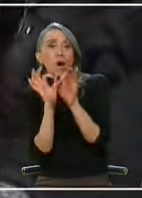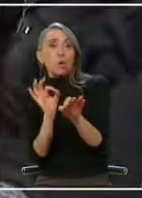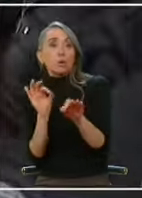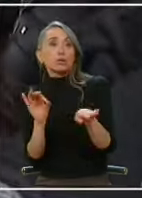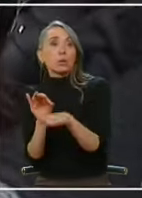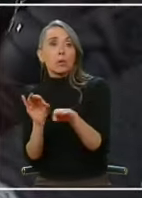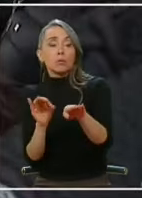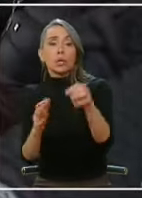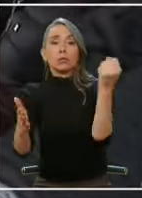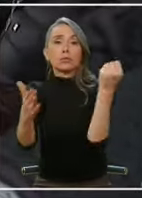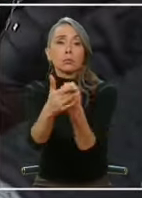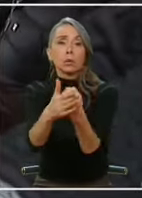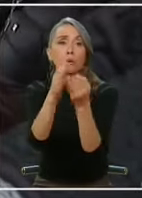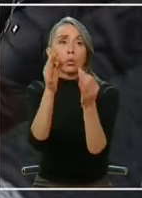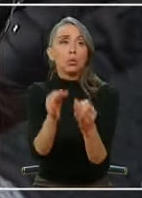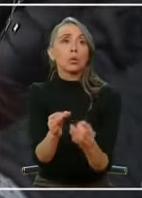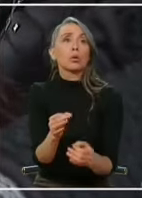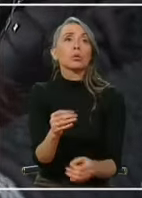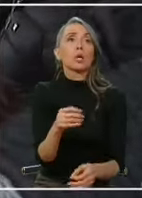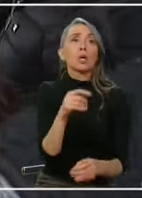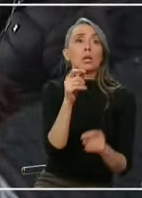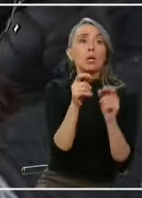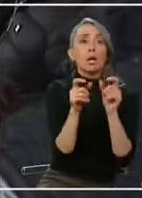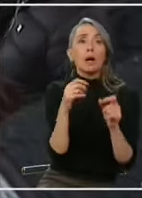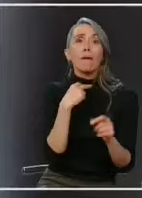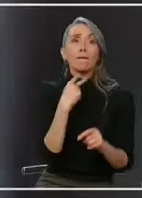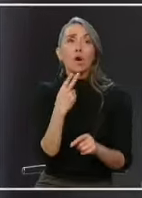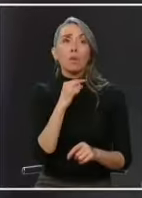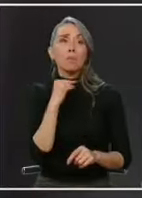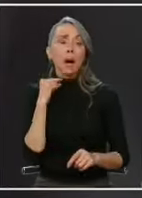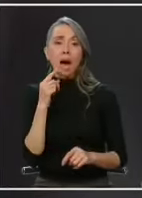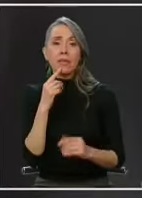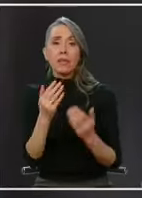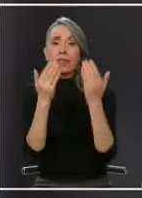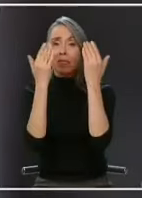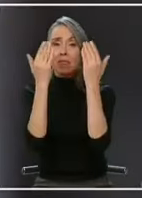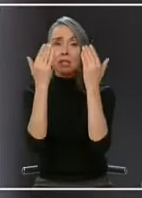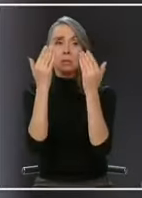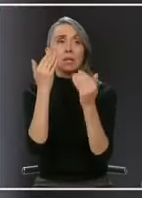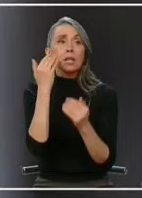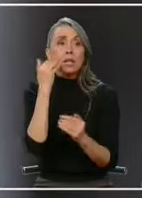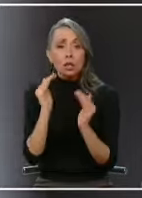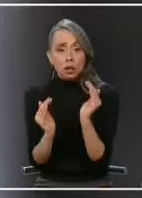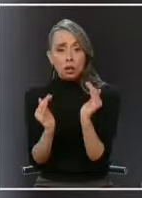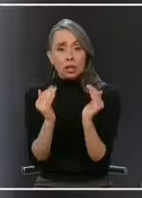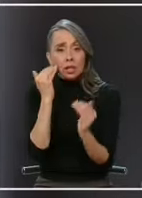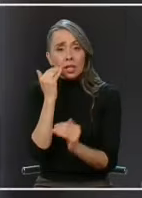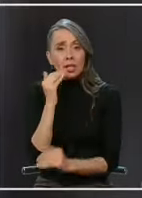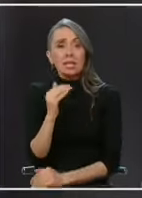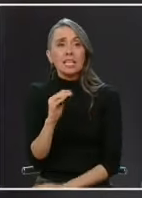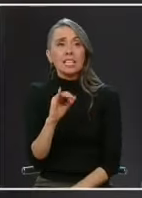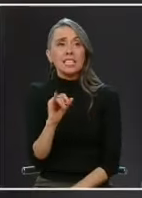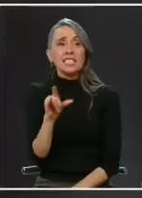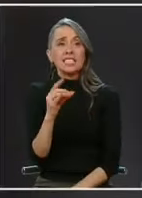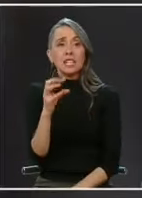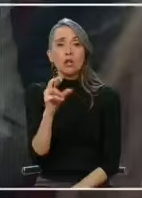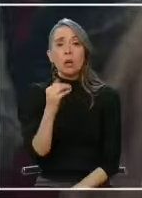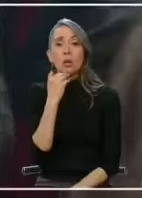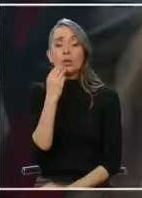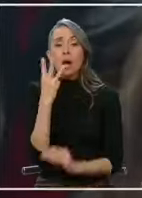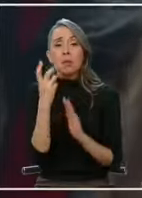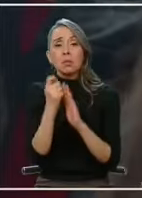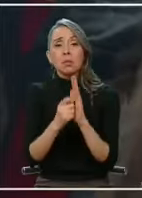No precederemos a los que durmieron. Es la despedida de la pequeña Isidora Pichil Salvo, de tan